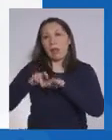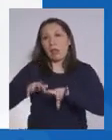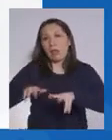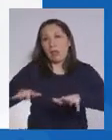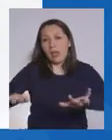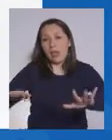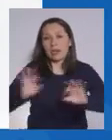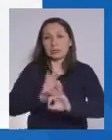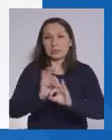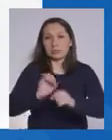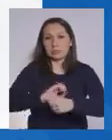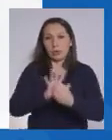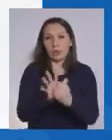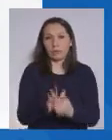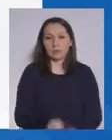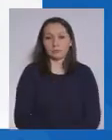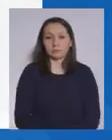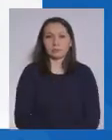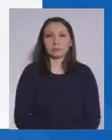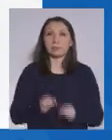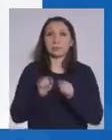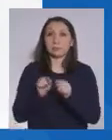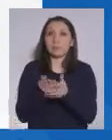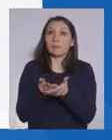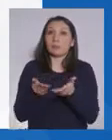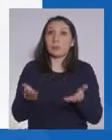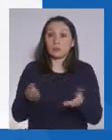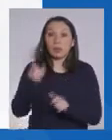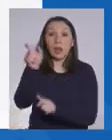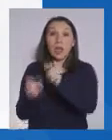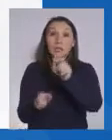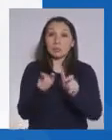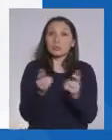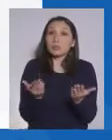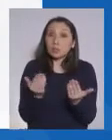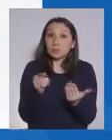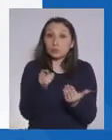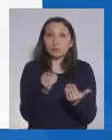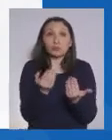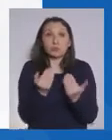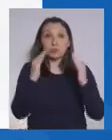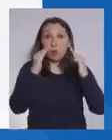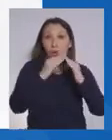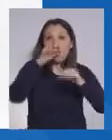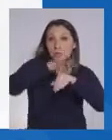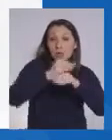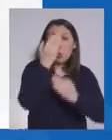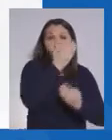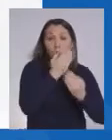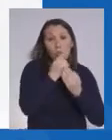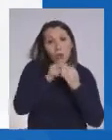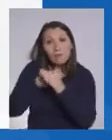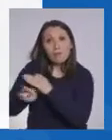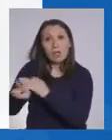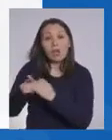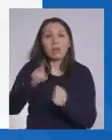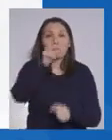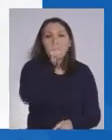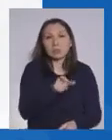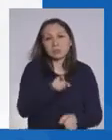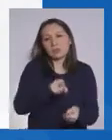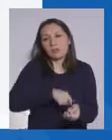la propagación del virus es por ello que las personas que requieran una residencia sanitaria la persona un familiar